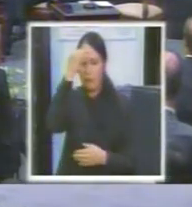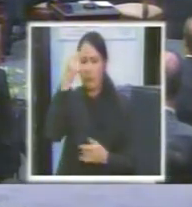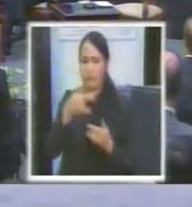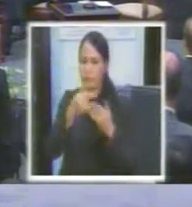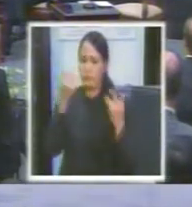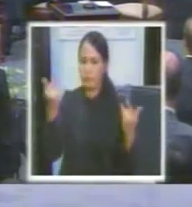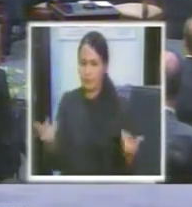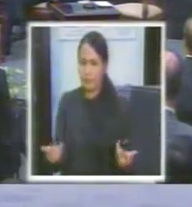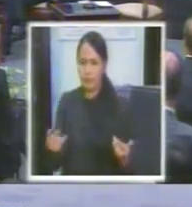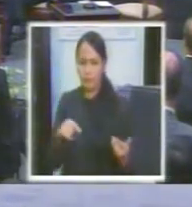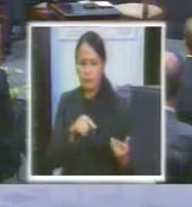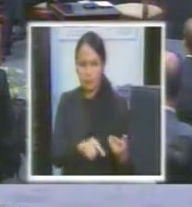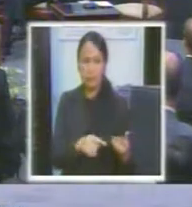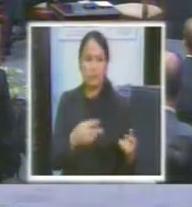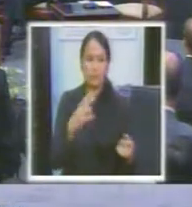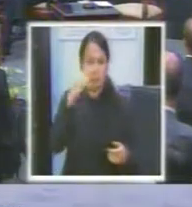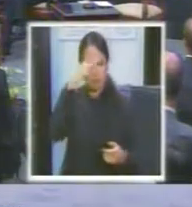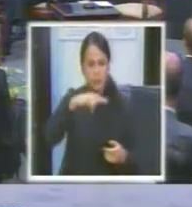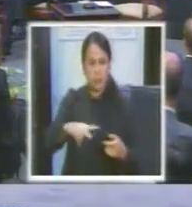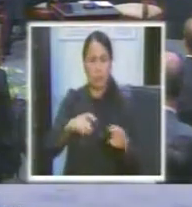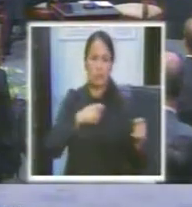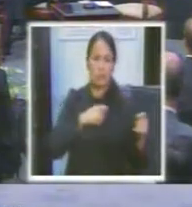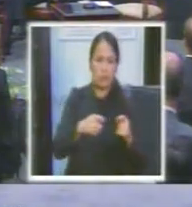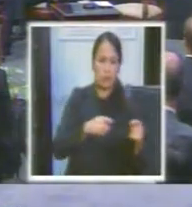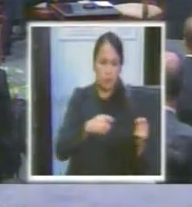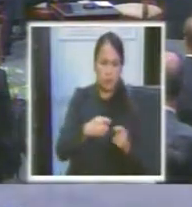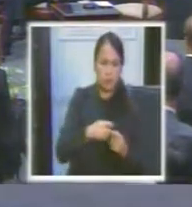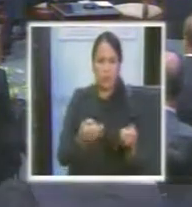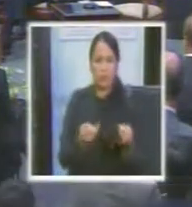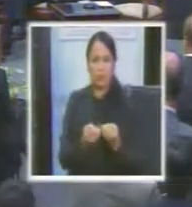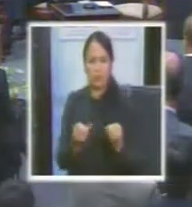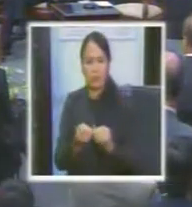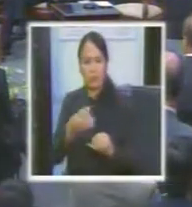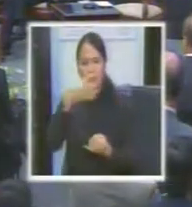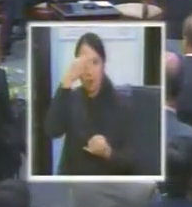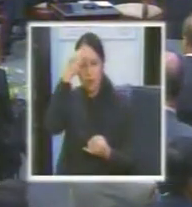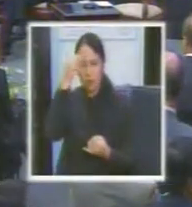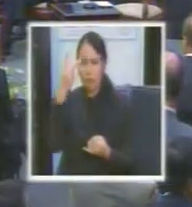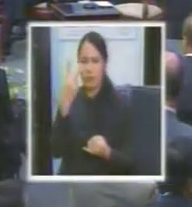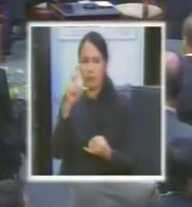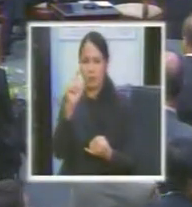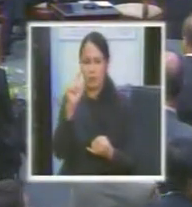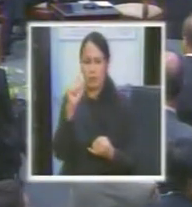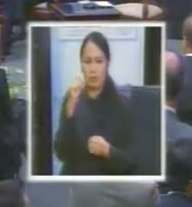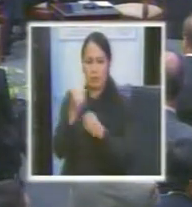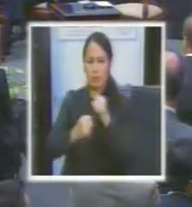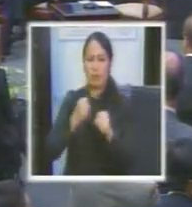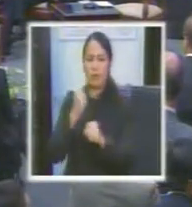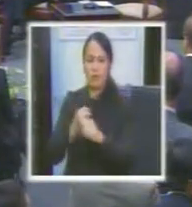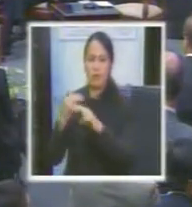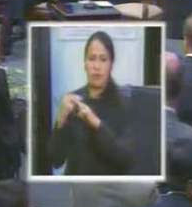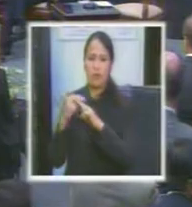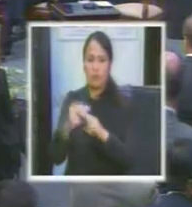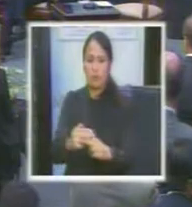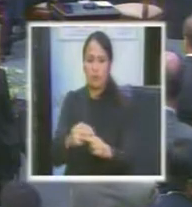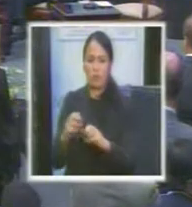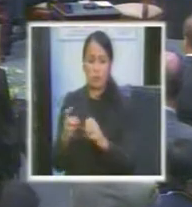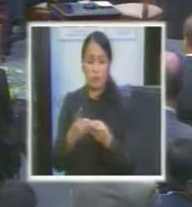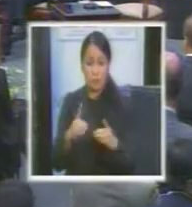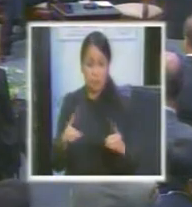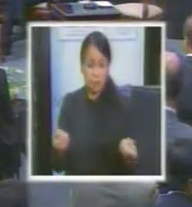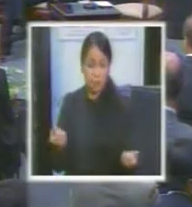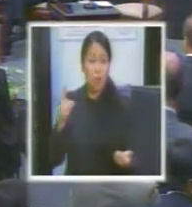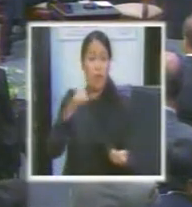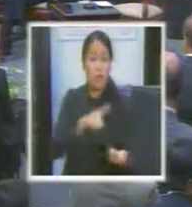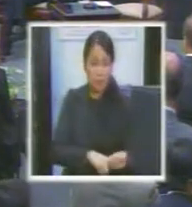país, sus dirigentes y sus diplomáticos han aprendido en las últimas dos décadas, es que no puede dejarse el desarrollo interno